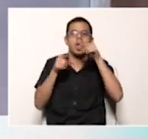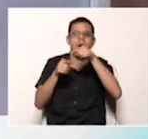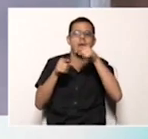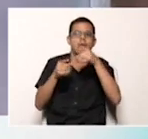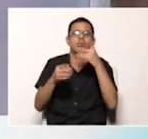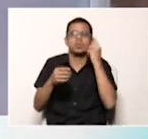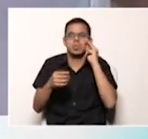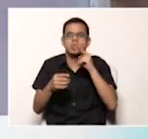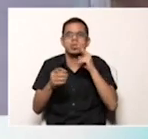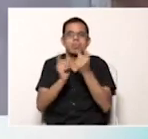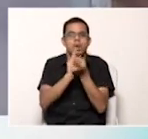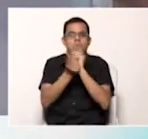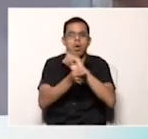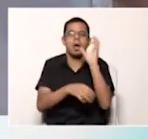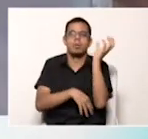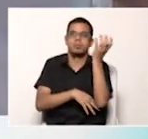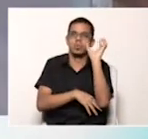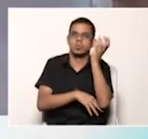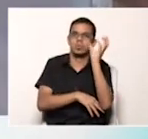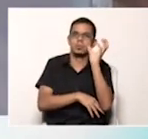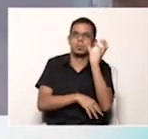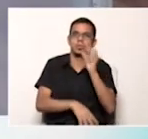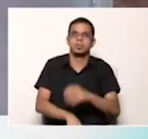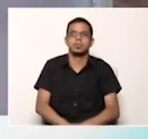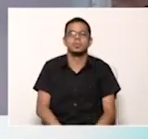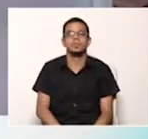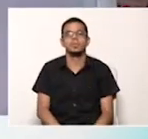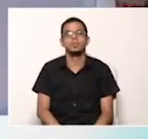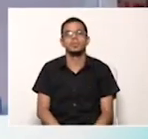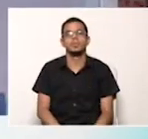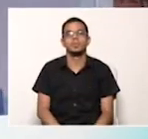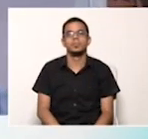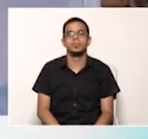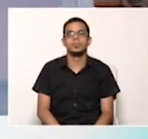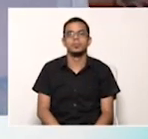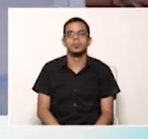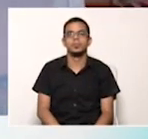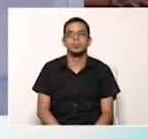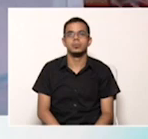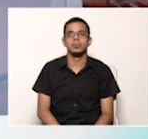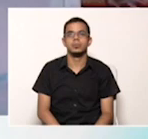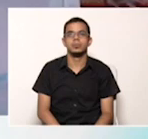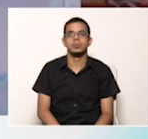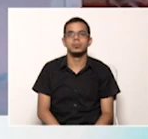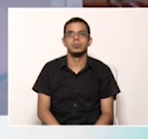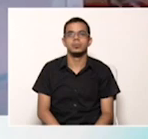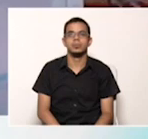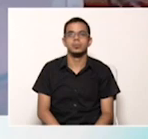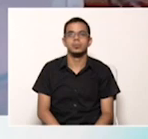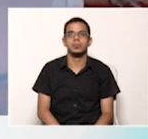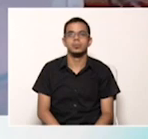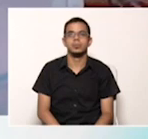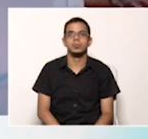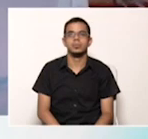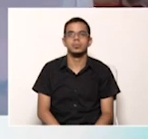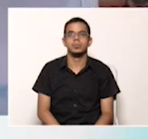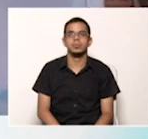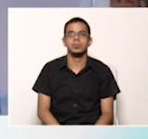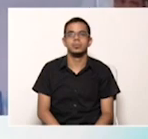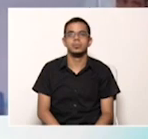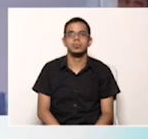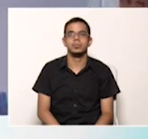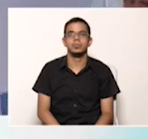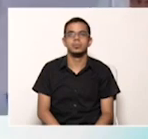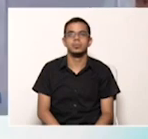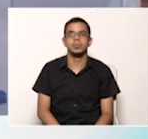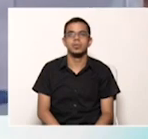climáticos propiamente. En los cambios climáticos se ve, es un fenómeno natural que va por áreas y